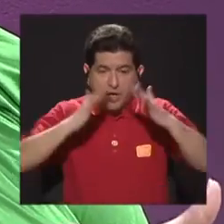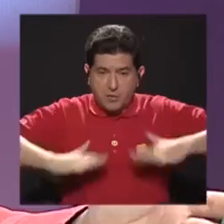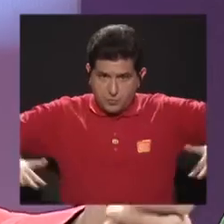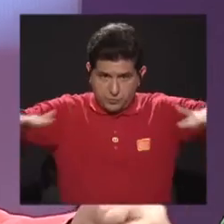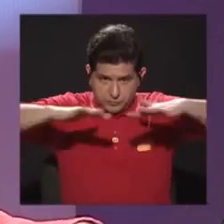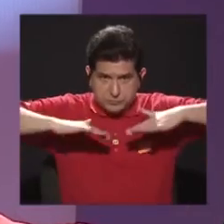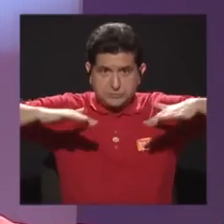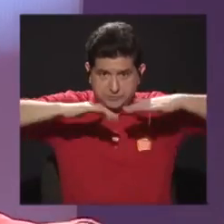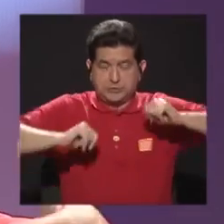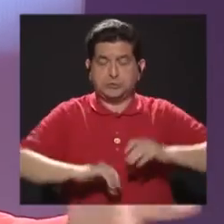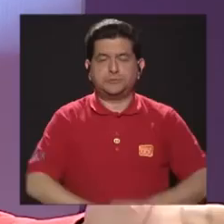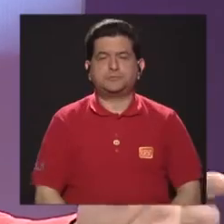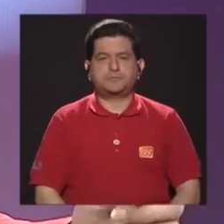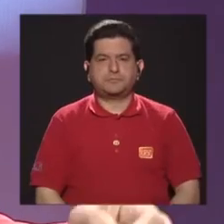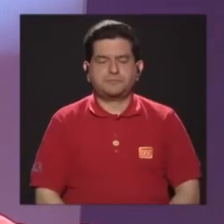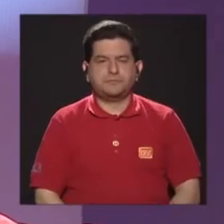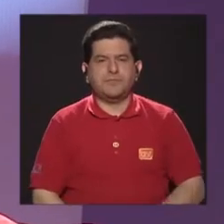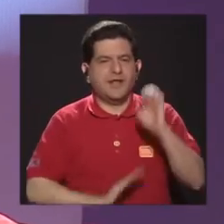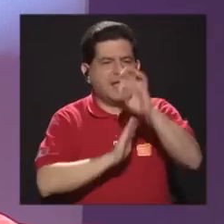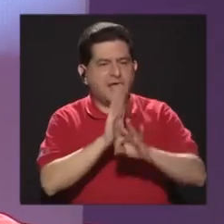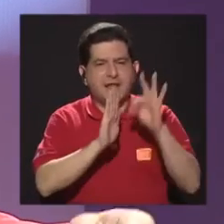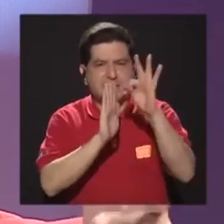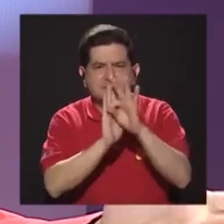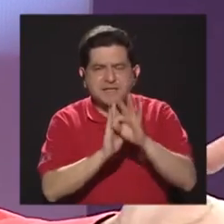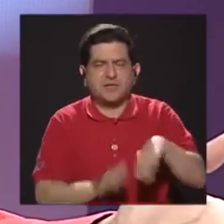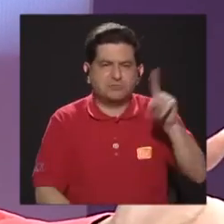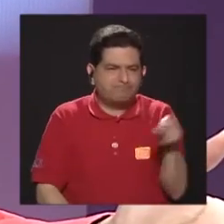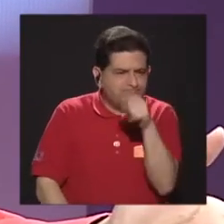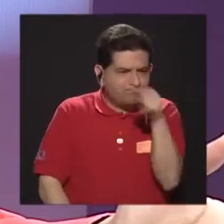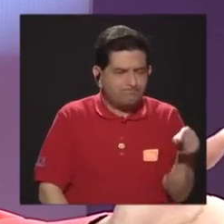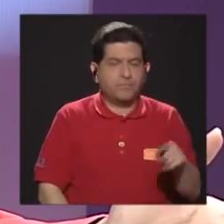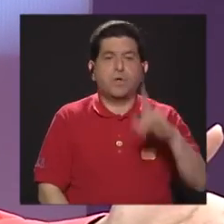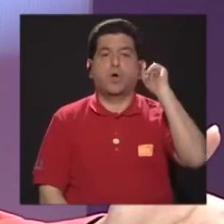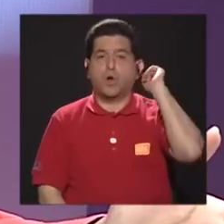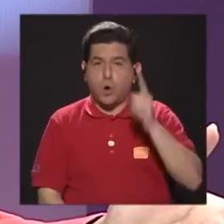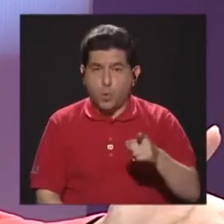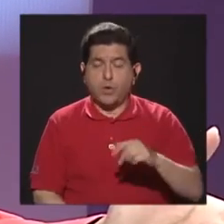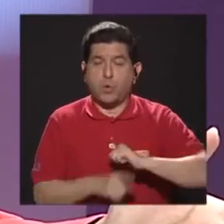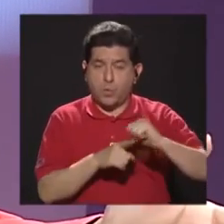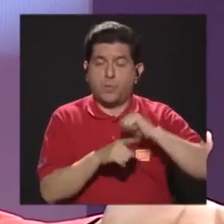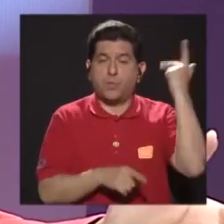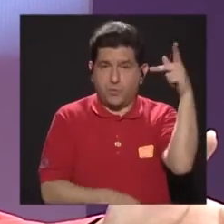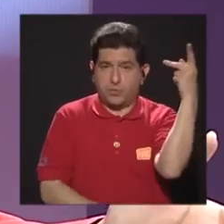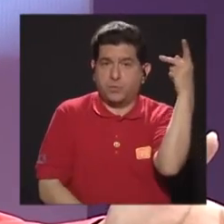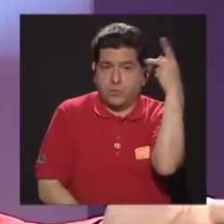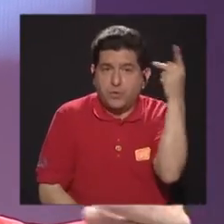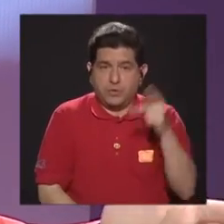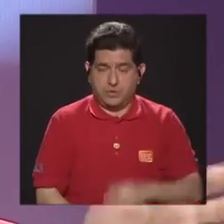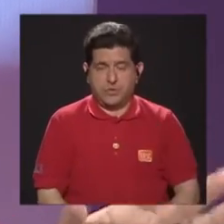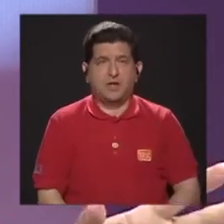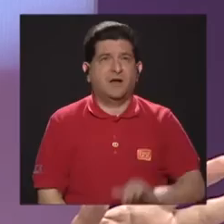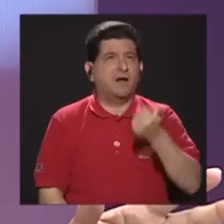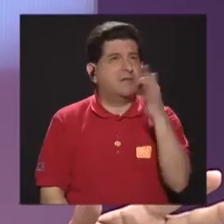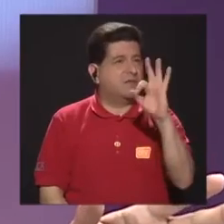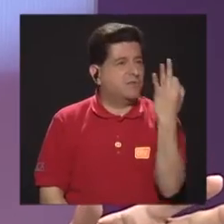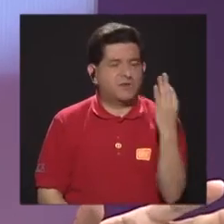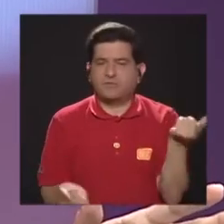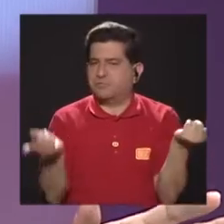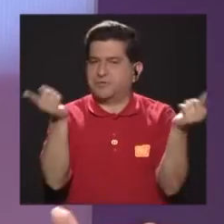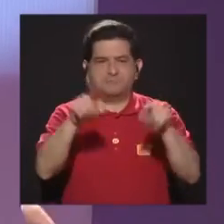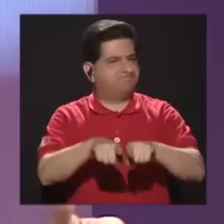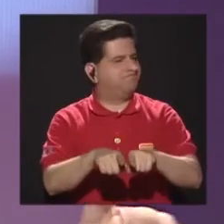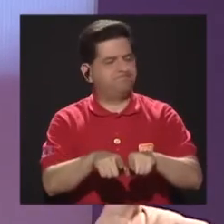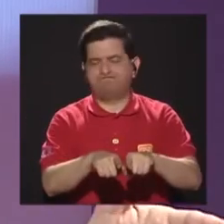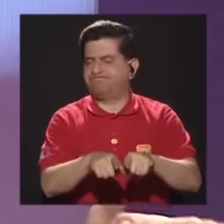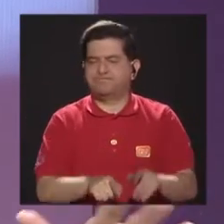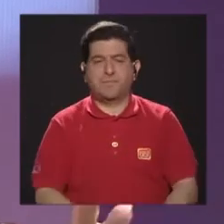abrir brecha, romper estereotipos y obligar a prácticas políticas que de otra forma no se habrían dado.